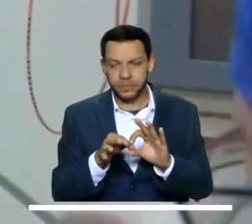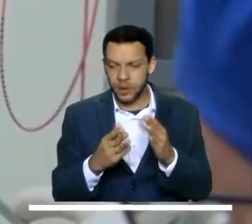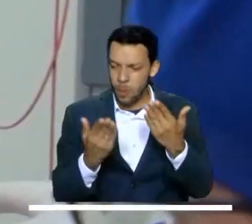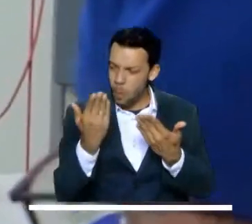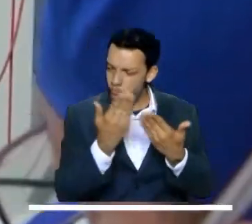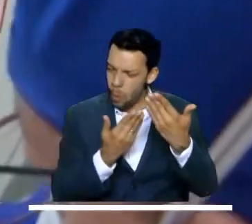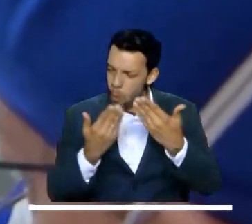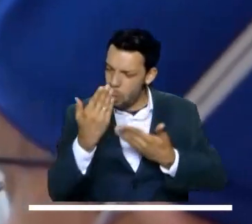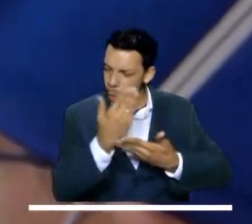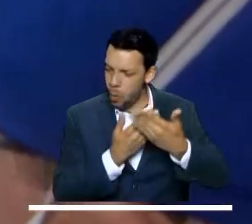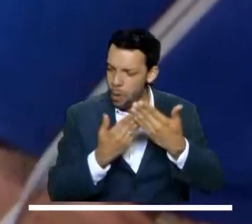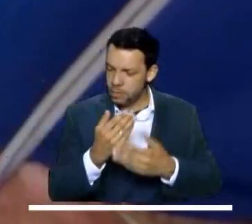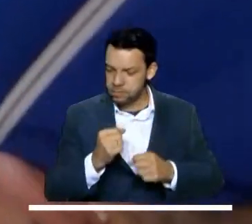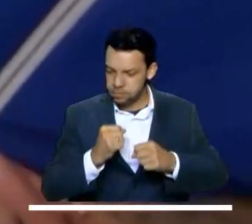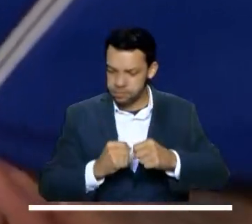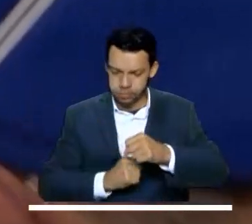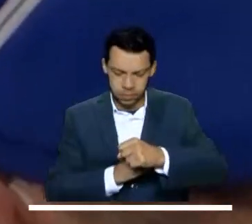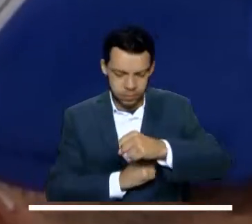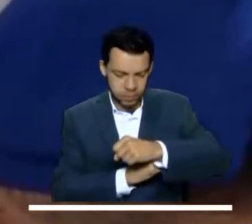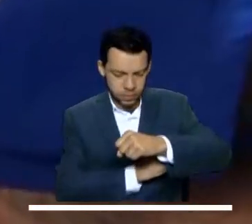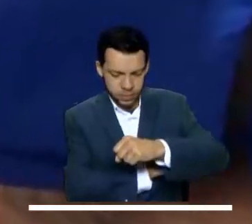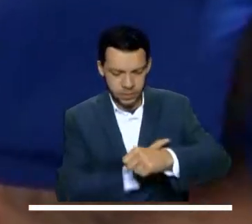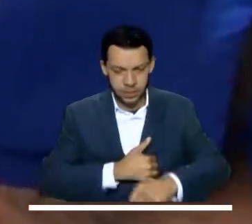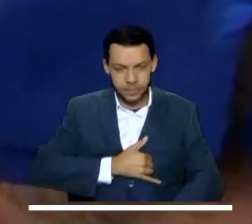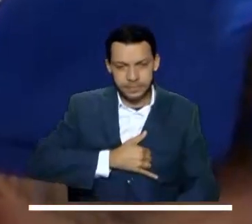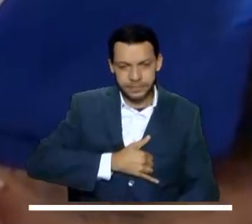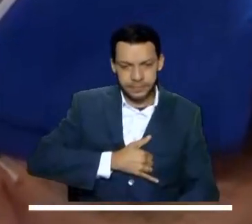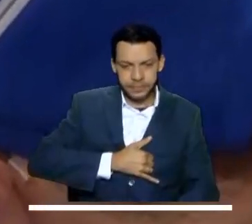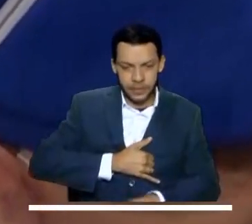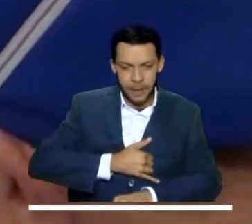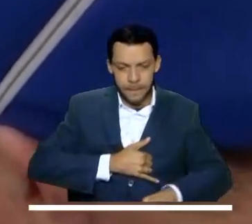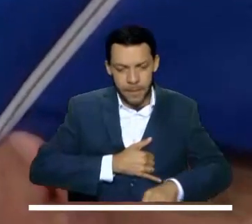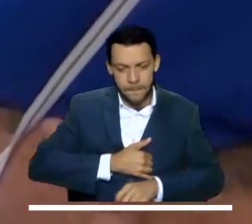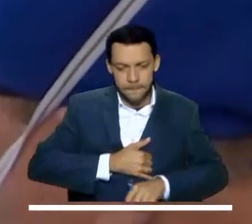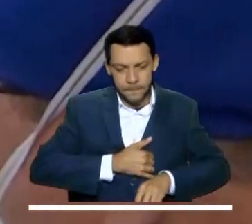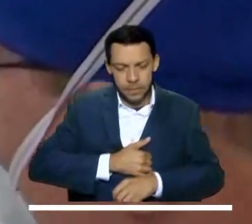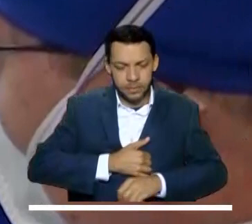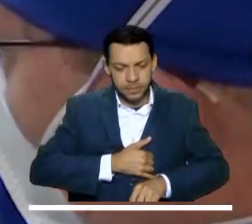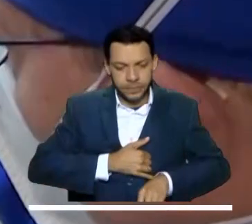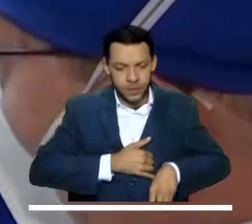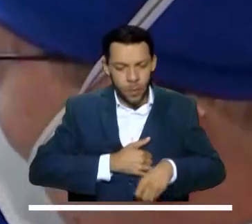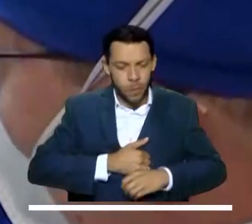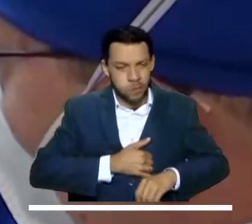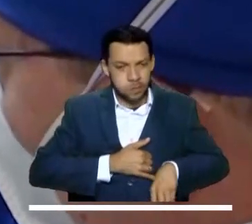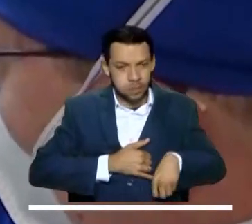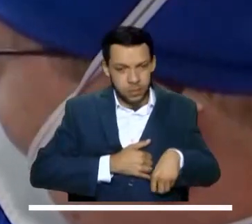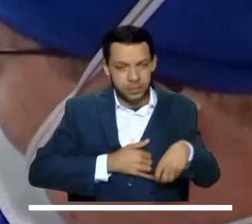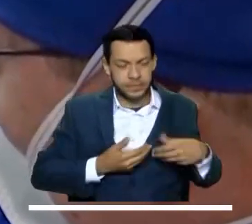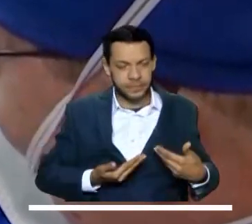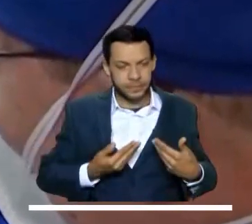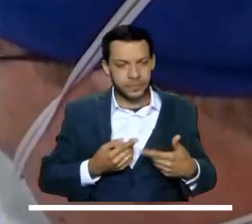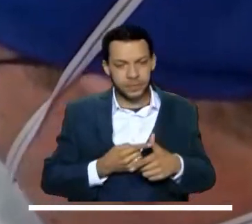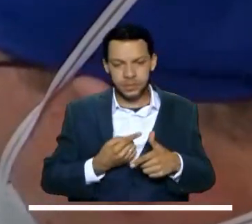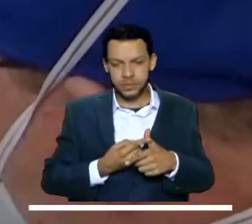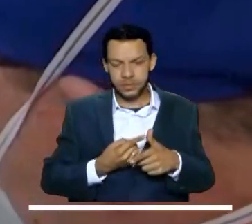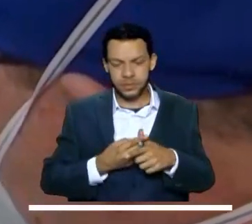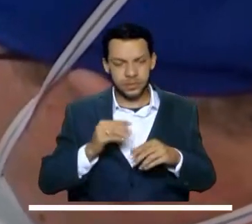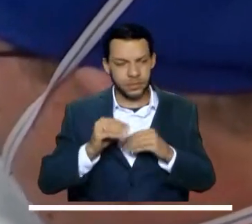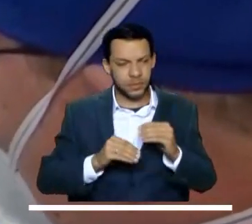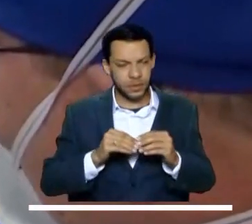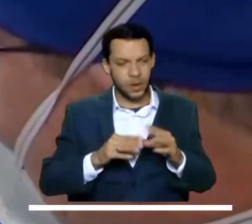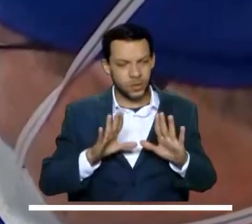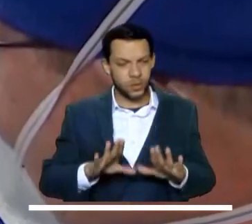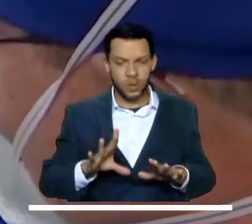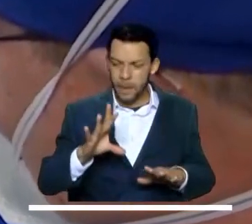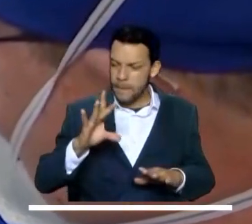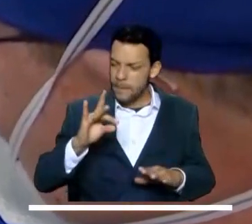intestinal. Tumores como este, que son los cánceres, que pueden ser mucosectomía, simplemente disecar toda esta mucosa,